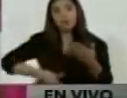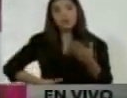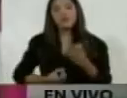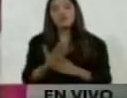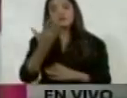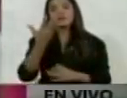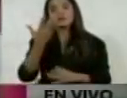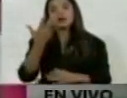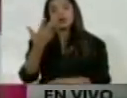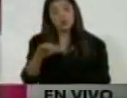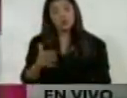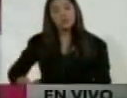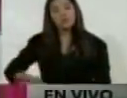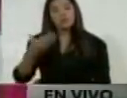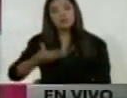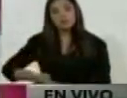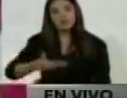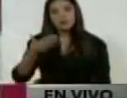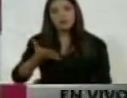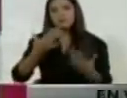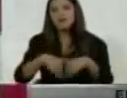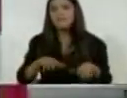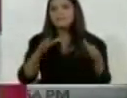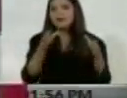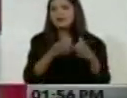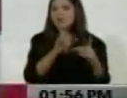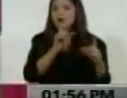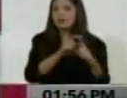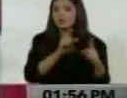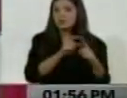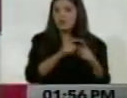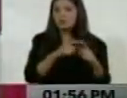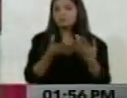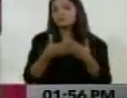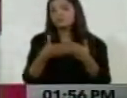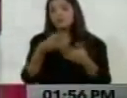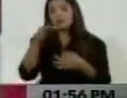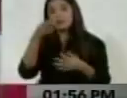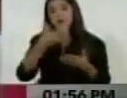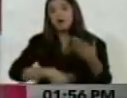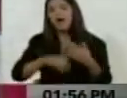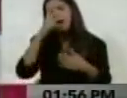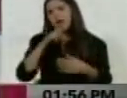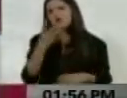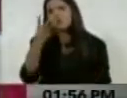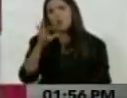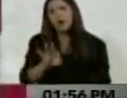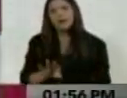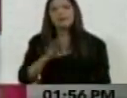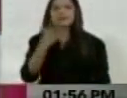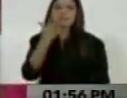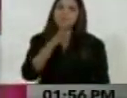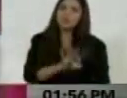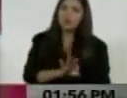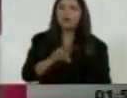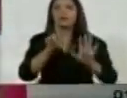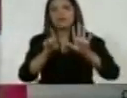y fundamentales de ese partido que fue Acción Democrática, por allá por los años 40, 50,